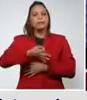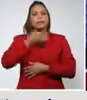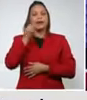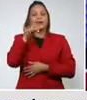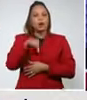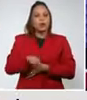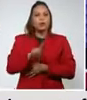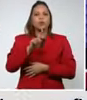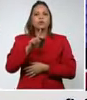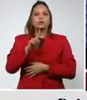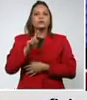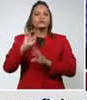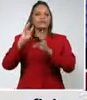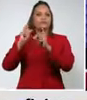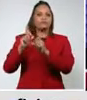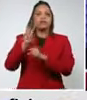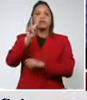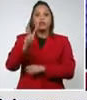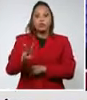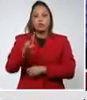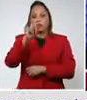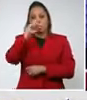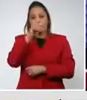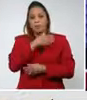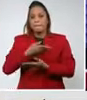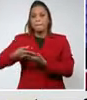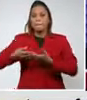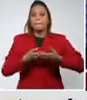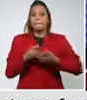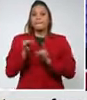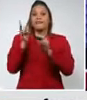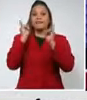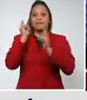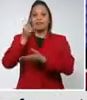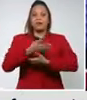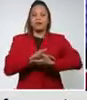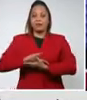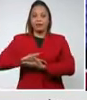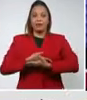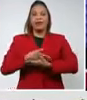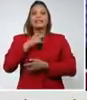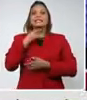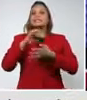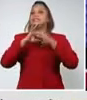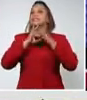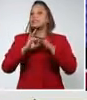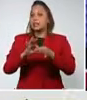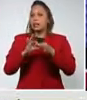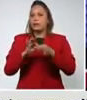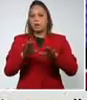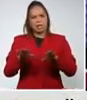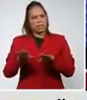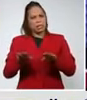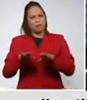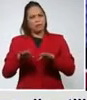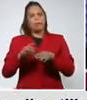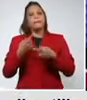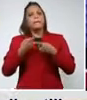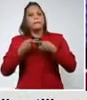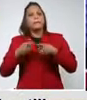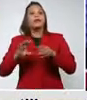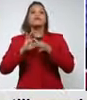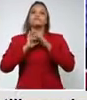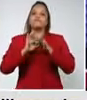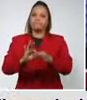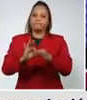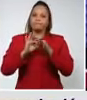reportan dos lactantes graves, estables pero graves, nada más y nada menos que